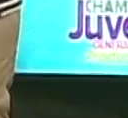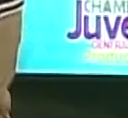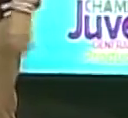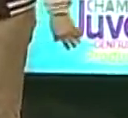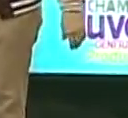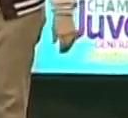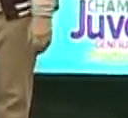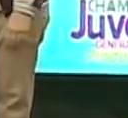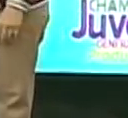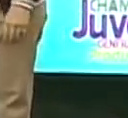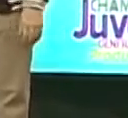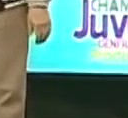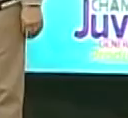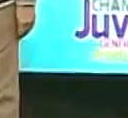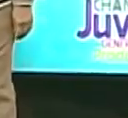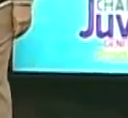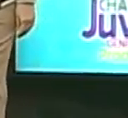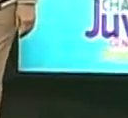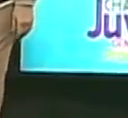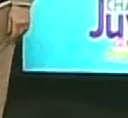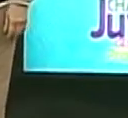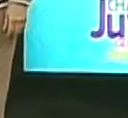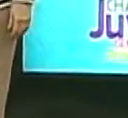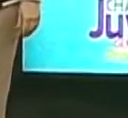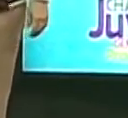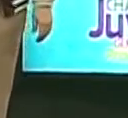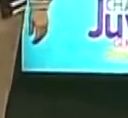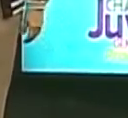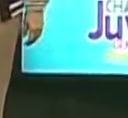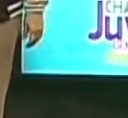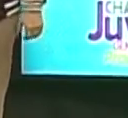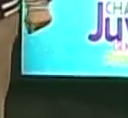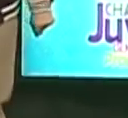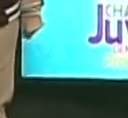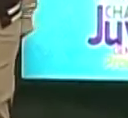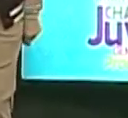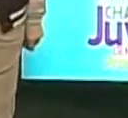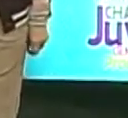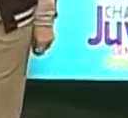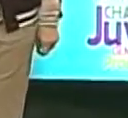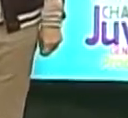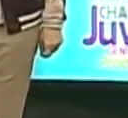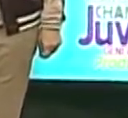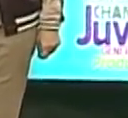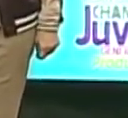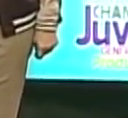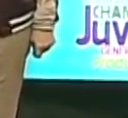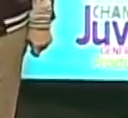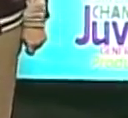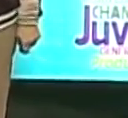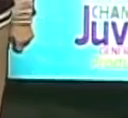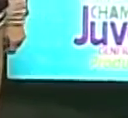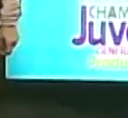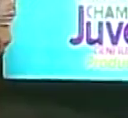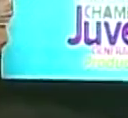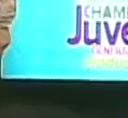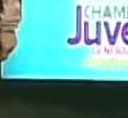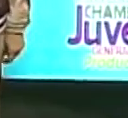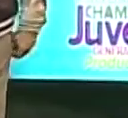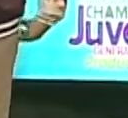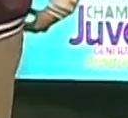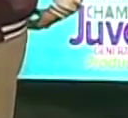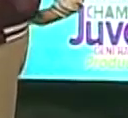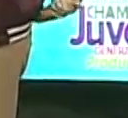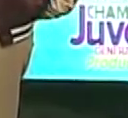Bueno, a trabajar, a resistir. ¿Cómo dice? El corito, todo el mundo que me acompañe, ¿ok? A la cuenta